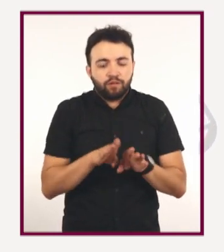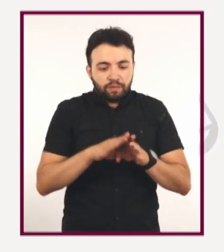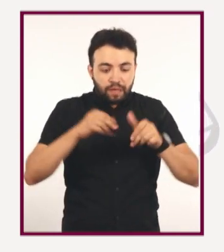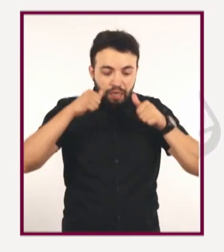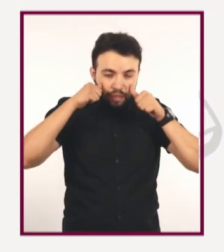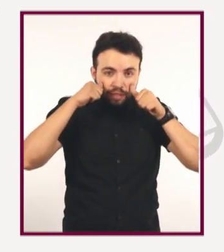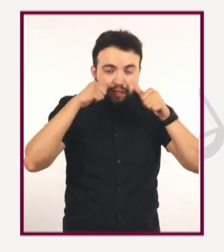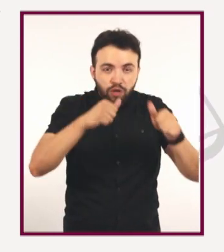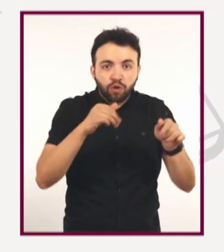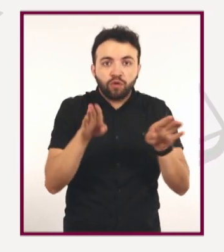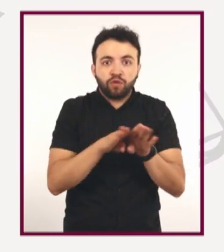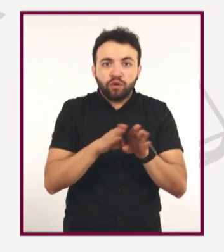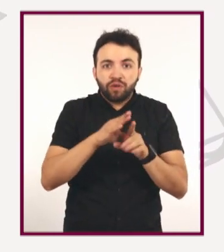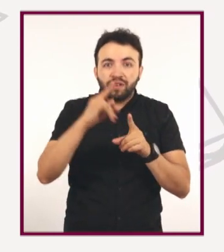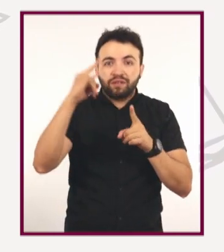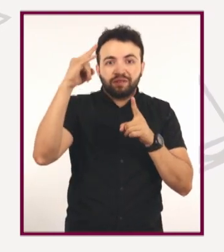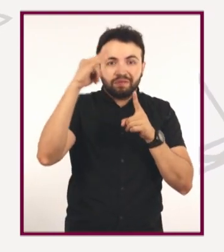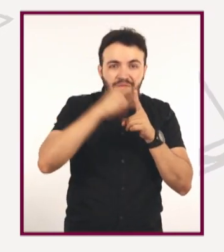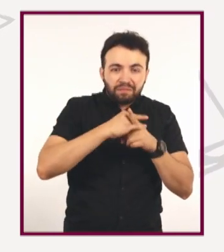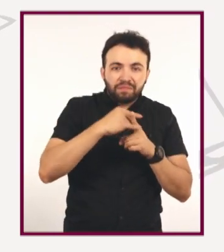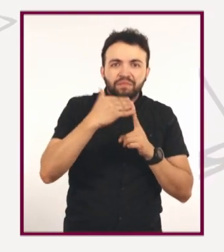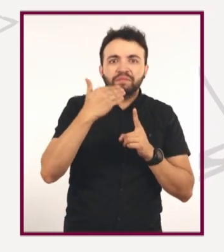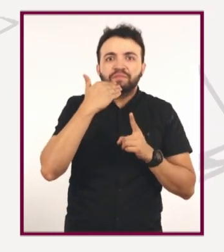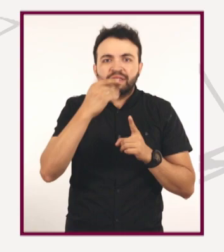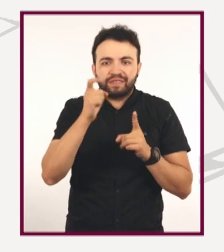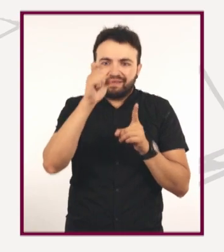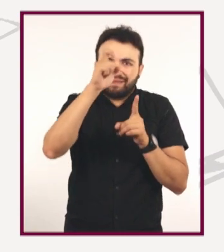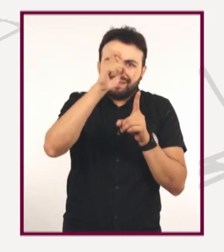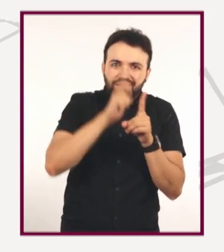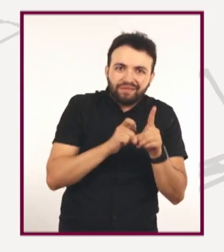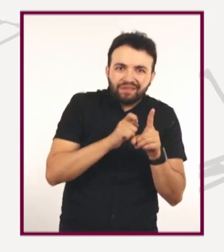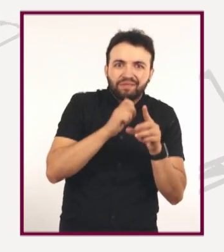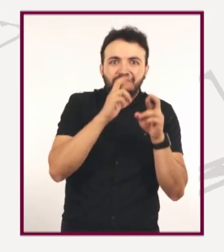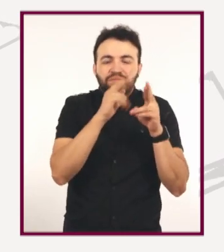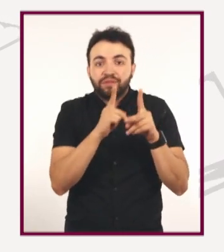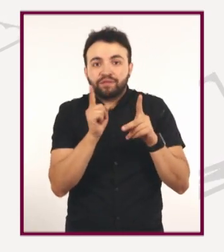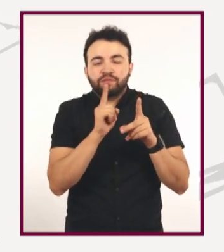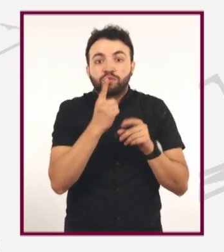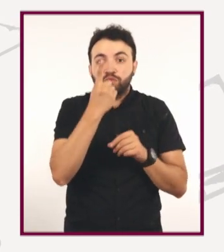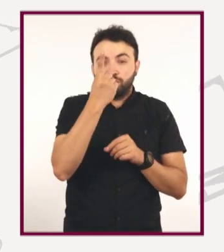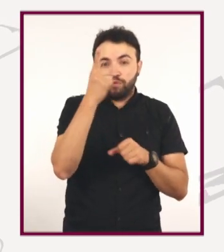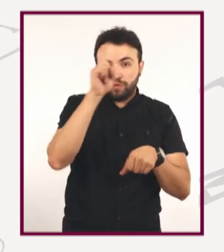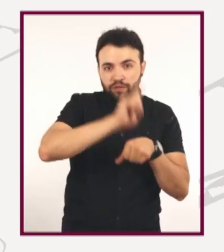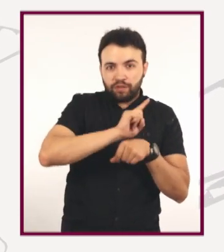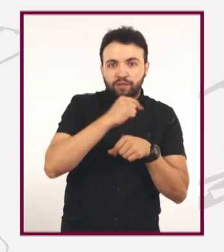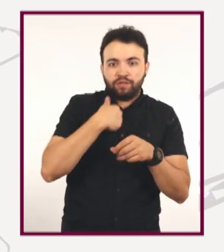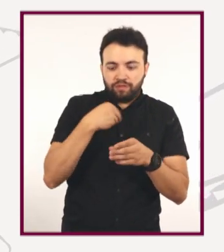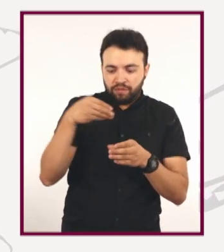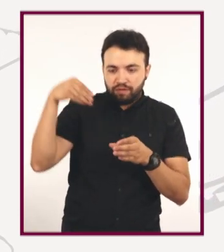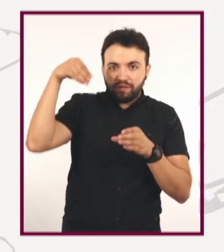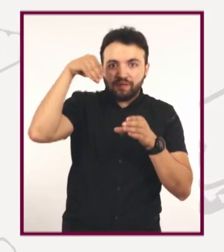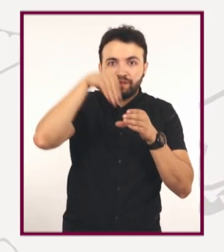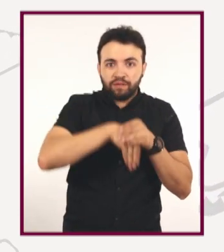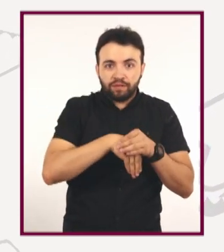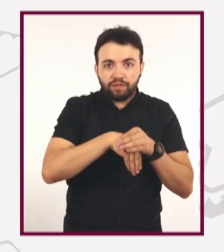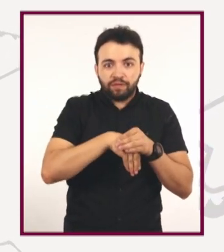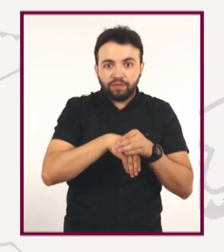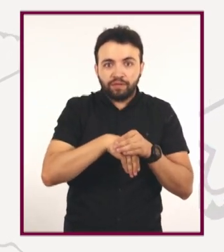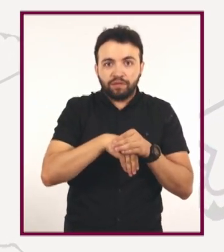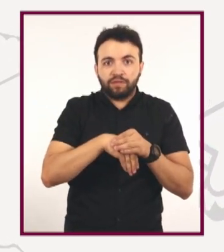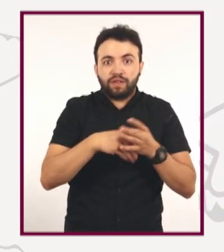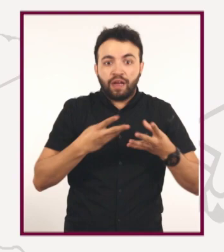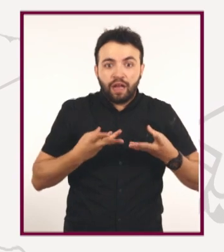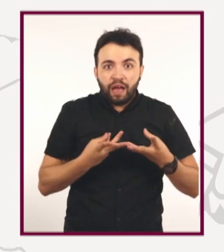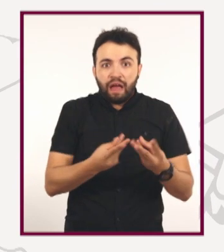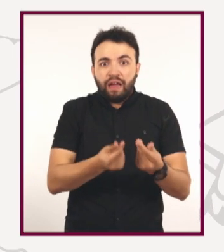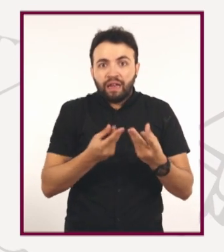Y es tan delicado que hay que poner siempre toda nuestra atención para colocarlo adecuadamente y que no se vaya a rasgar. Una vez me eché un